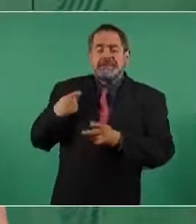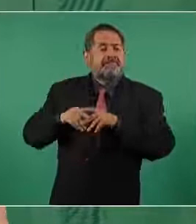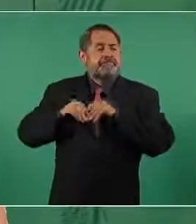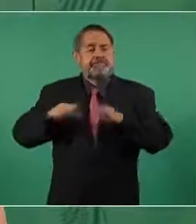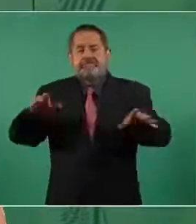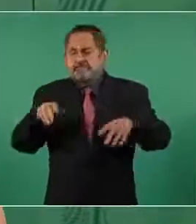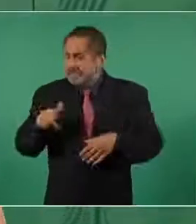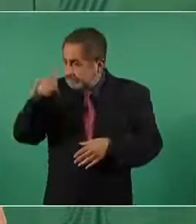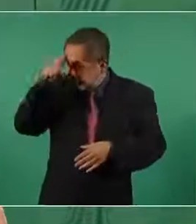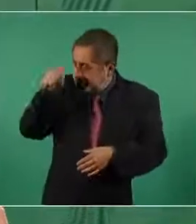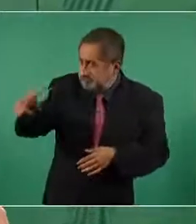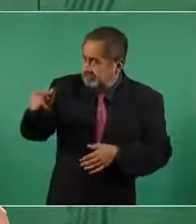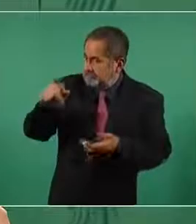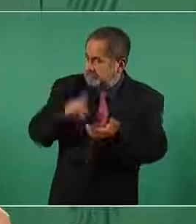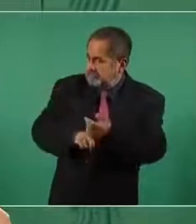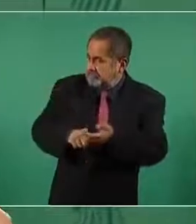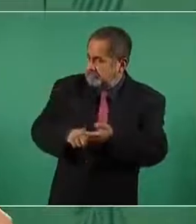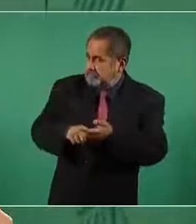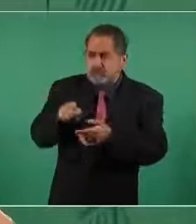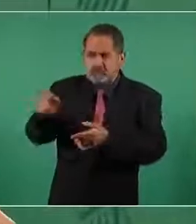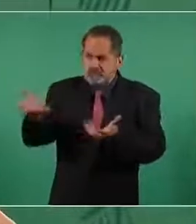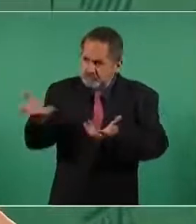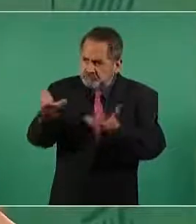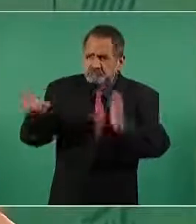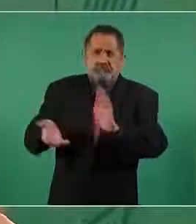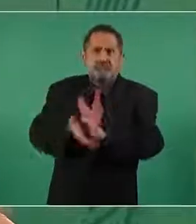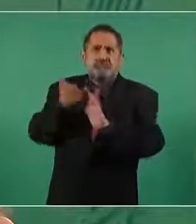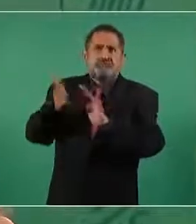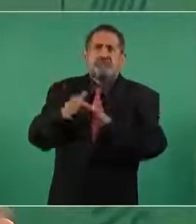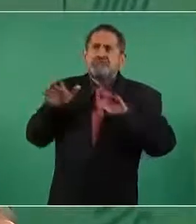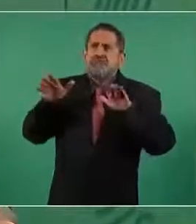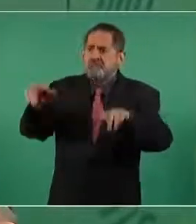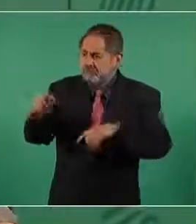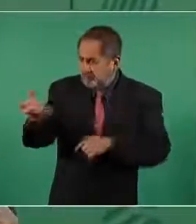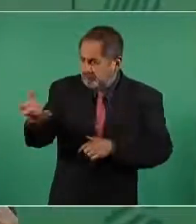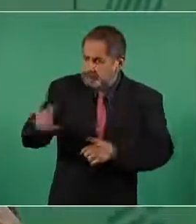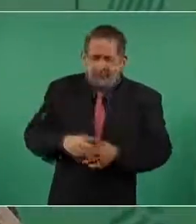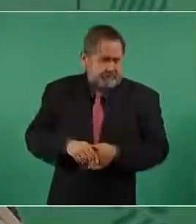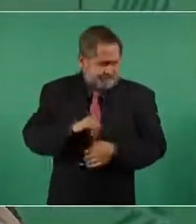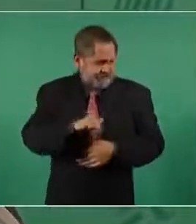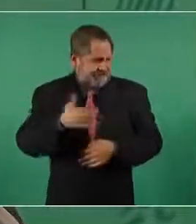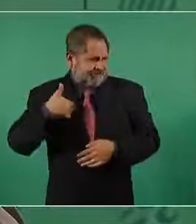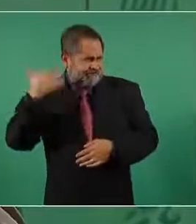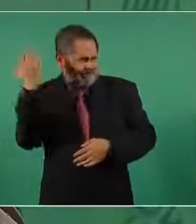que se está haciendo el aeropuerto de la ciudad y muchas otras obras